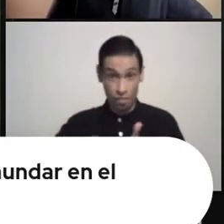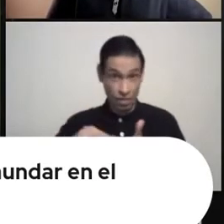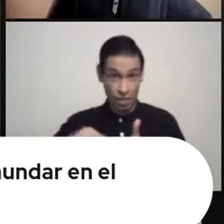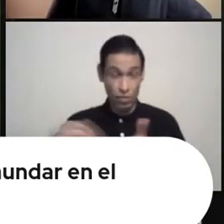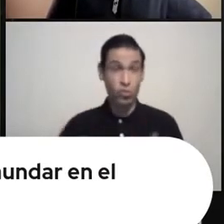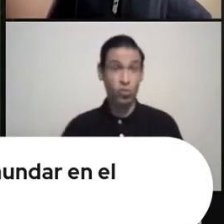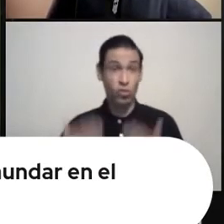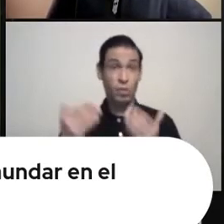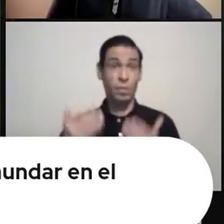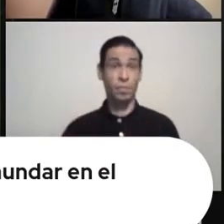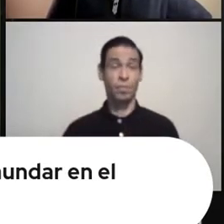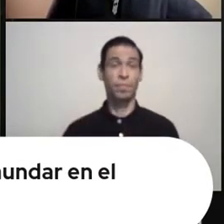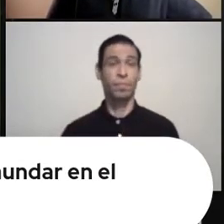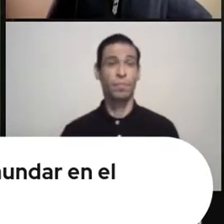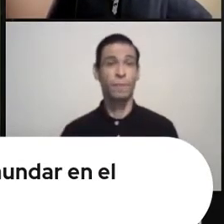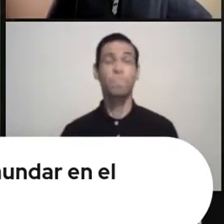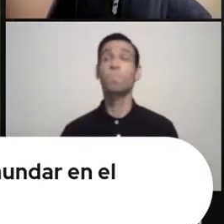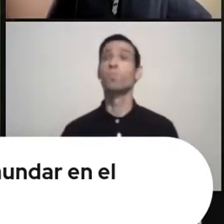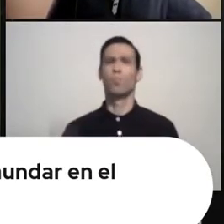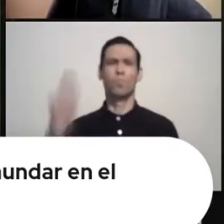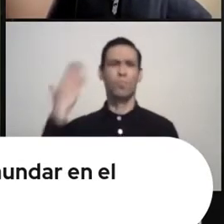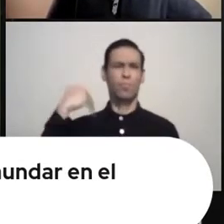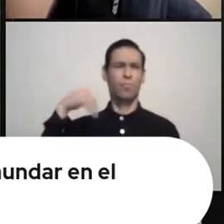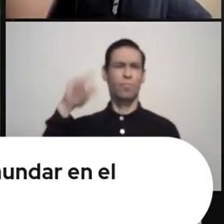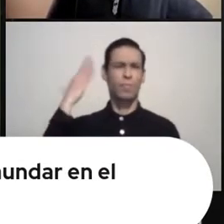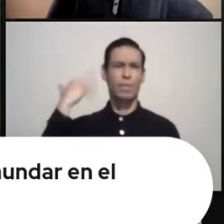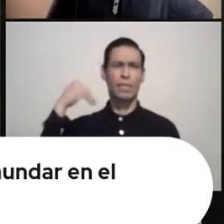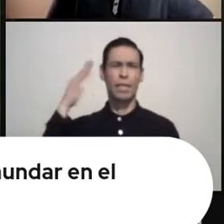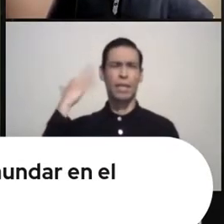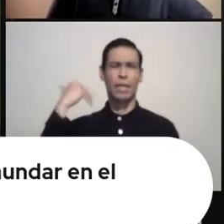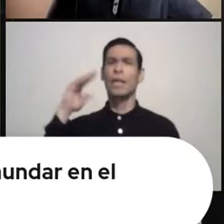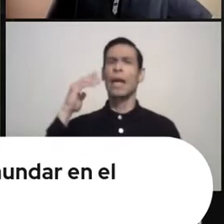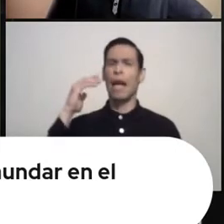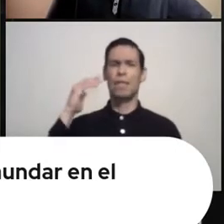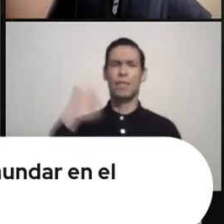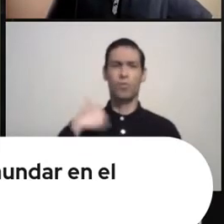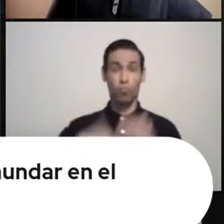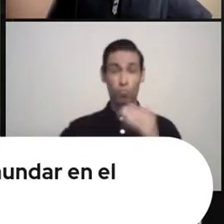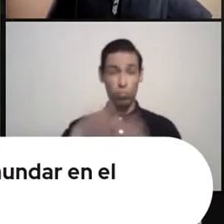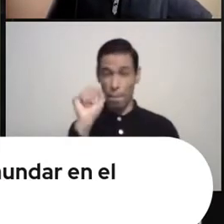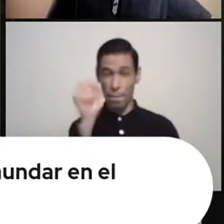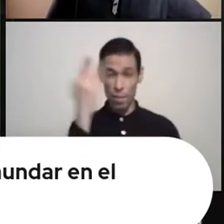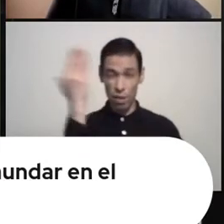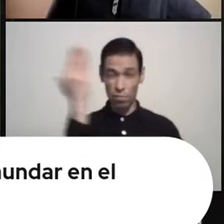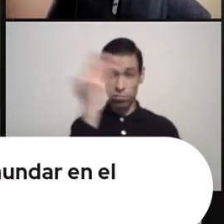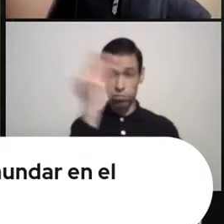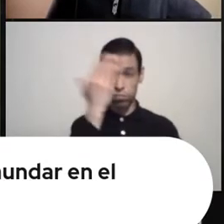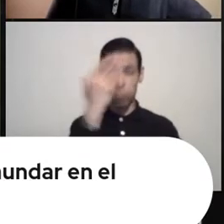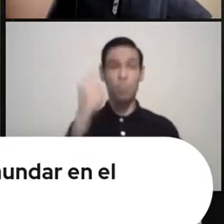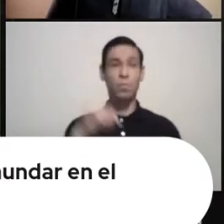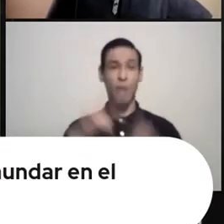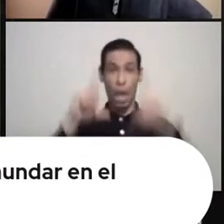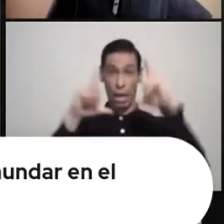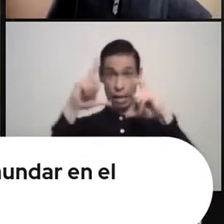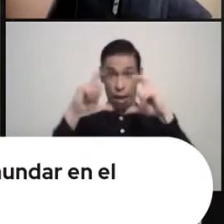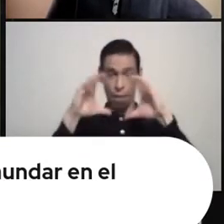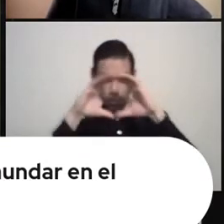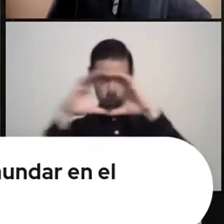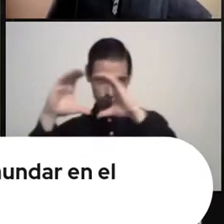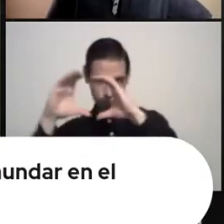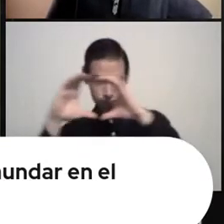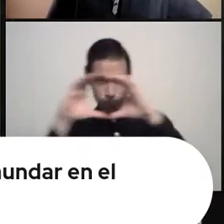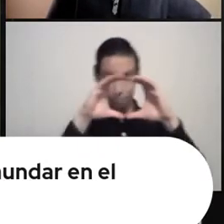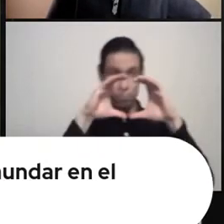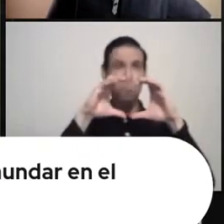la hice con una 5D, que es una cámara, una DSLR, que es una cámara de fotos, pero hoy en día se pueden hacer con celulares. Y